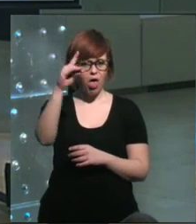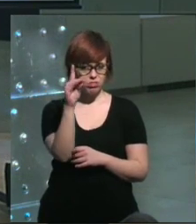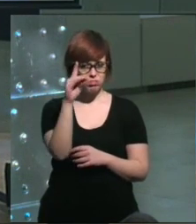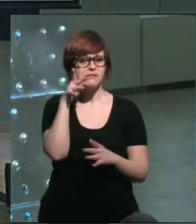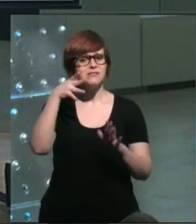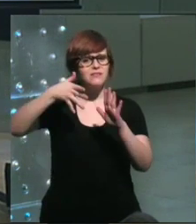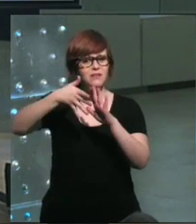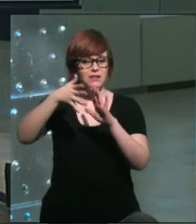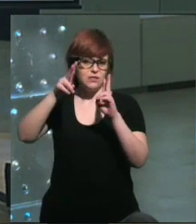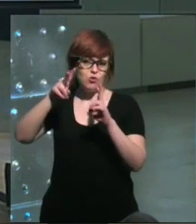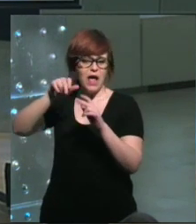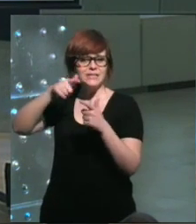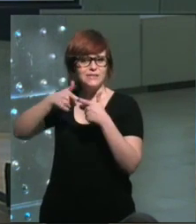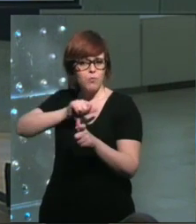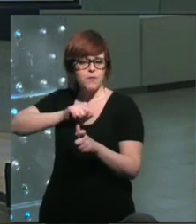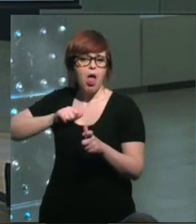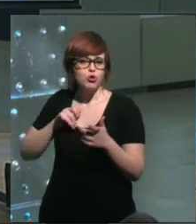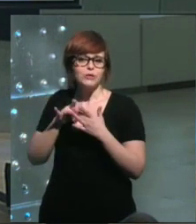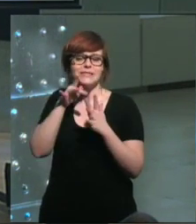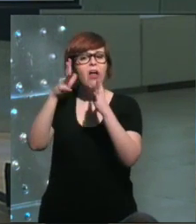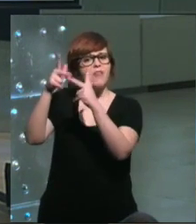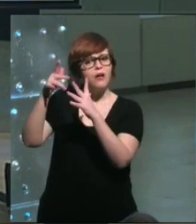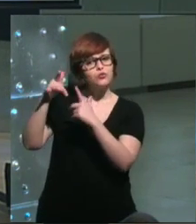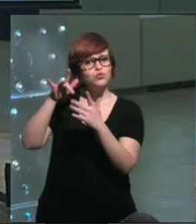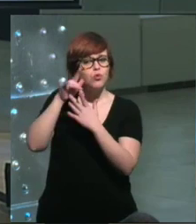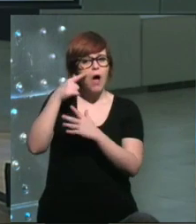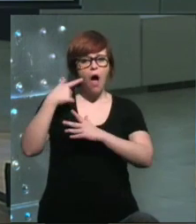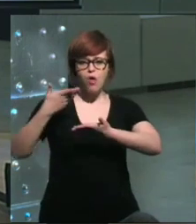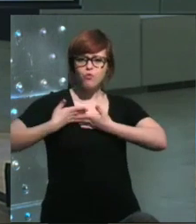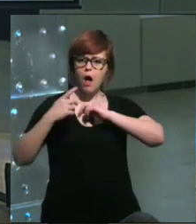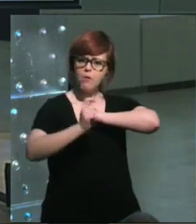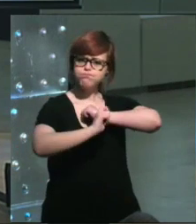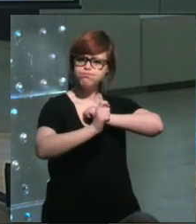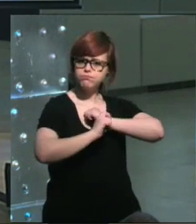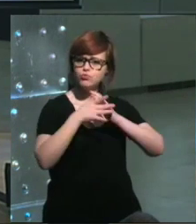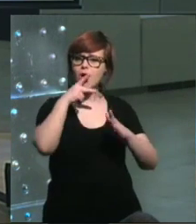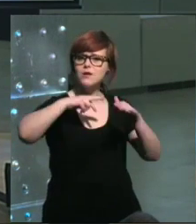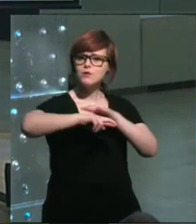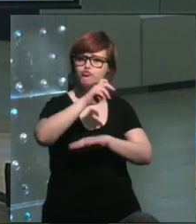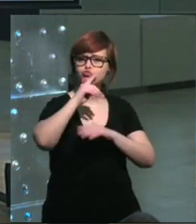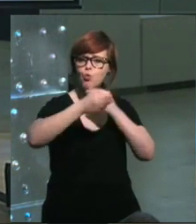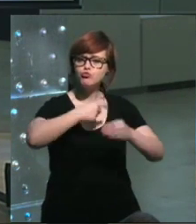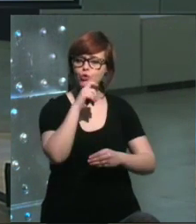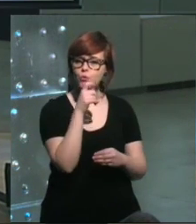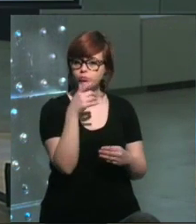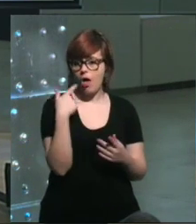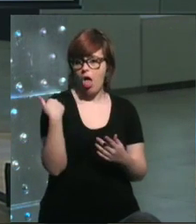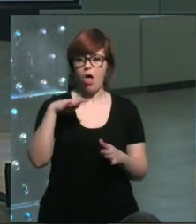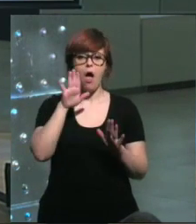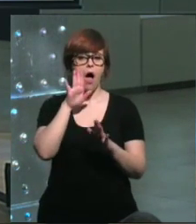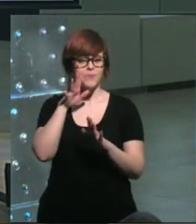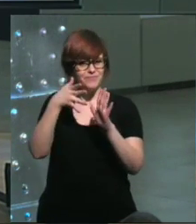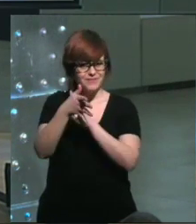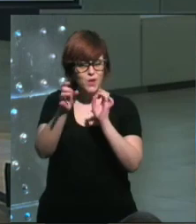utilizar información para tomar decisiones estratégicas sobre cómo utilizar tus recursos. Es francamente interesante por el ejemplo que daba anteriormente, no solamente porque te